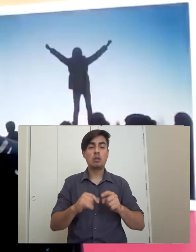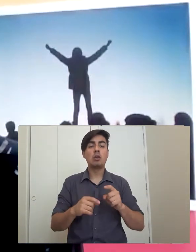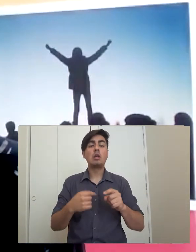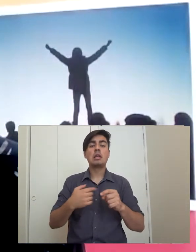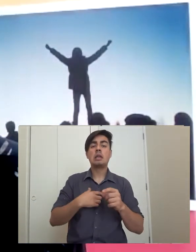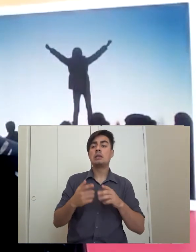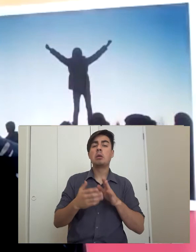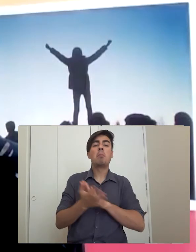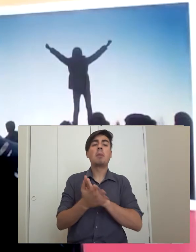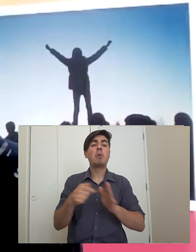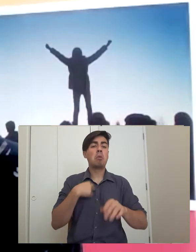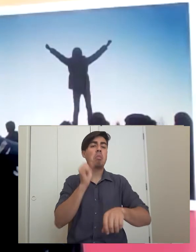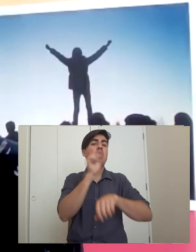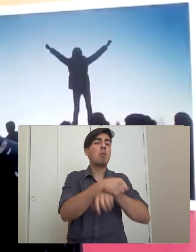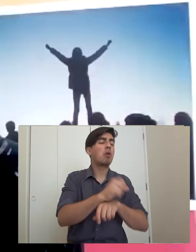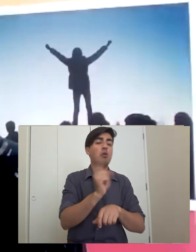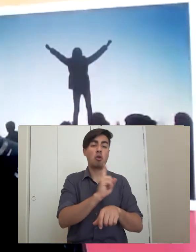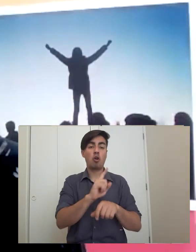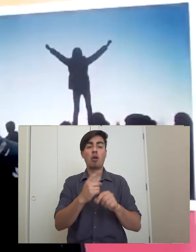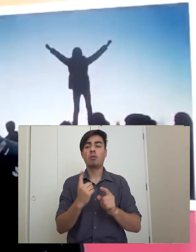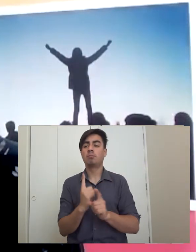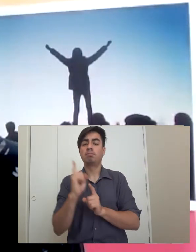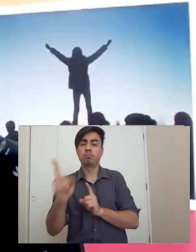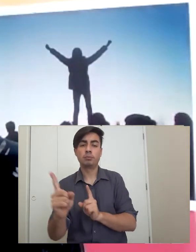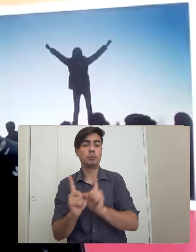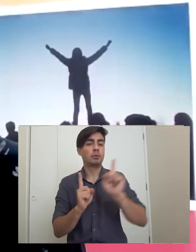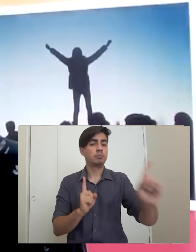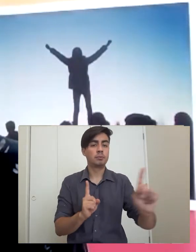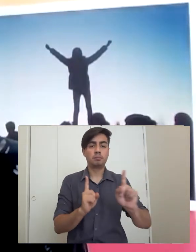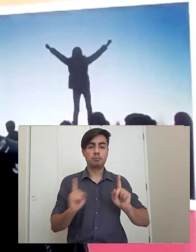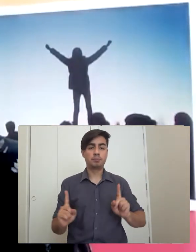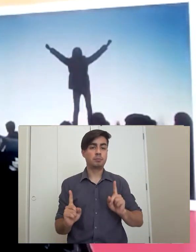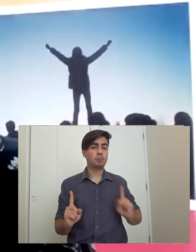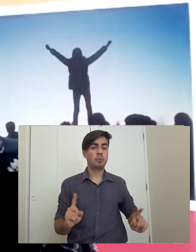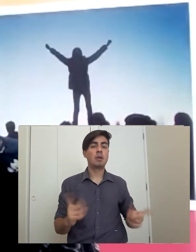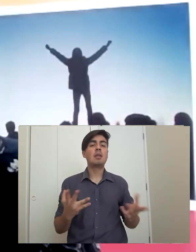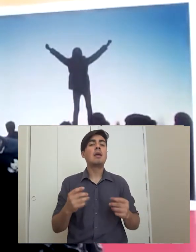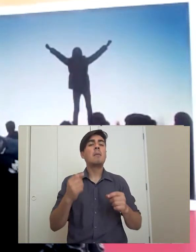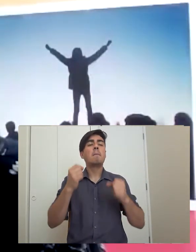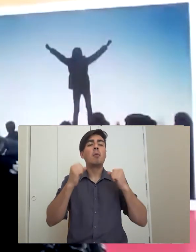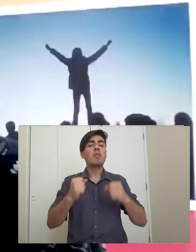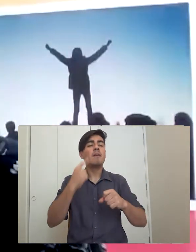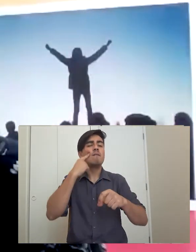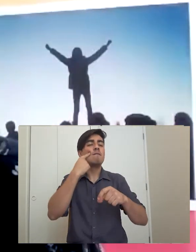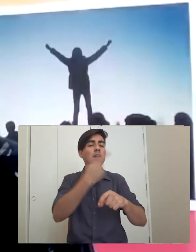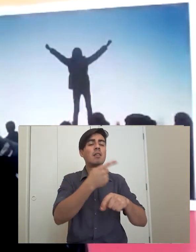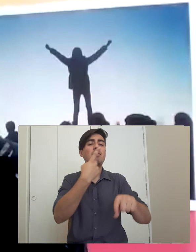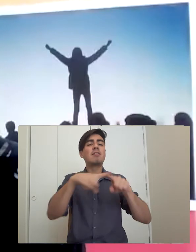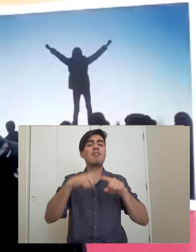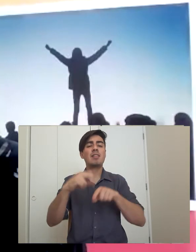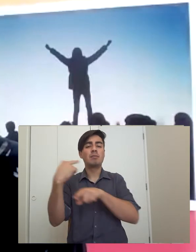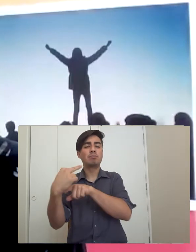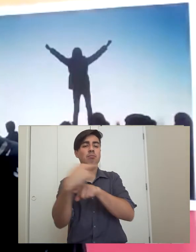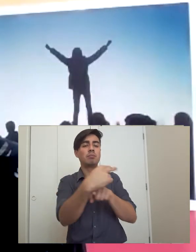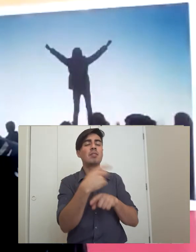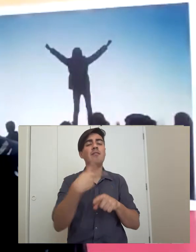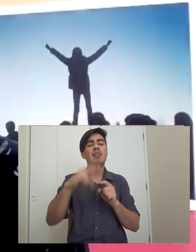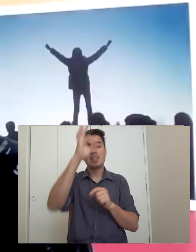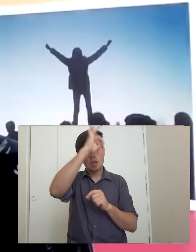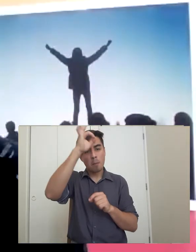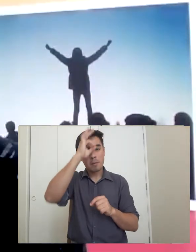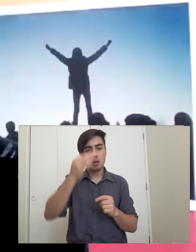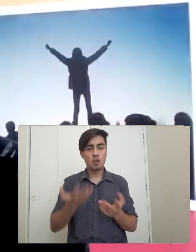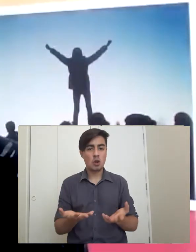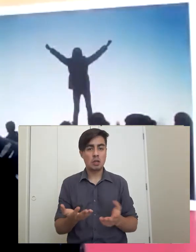dependiendo de si están de acuerdo o no de acuerdo, y cada esquina representa los diferentes aspectos o posiciones,